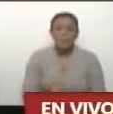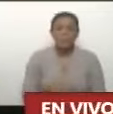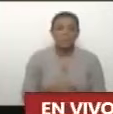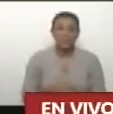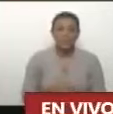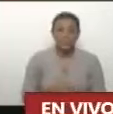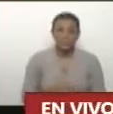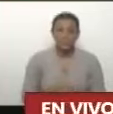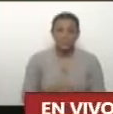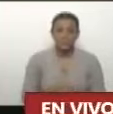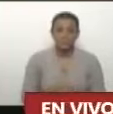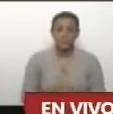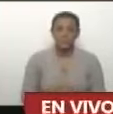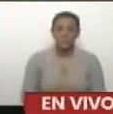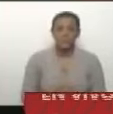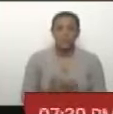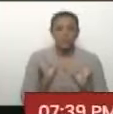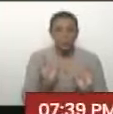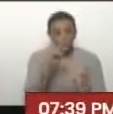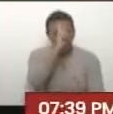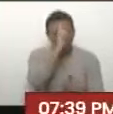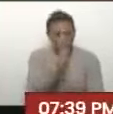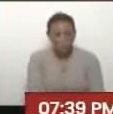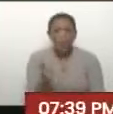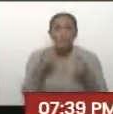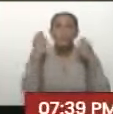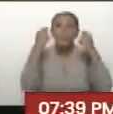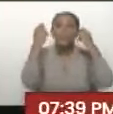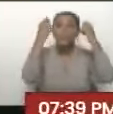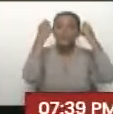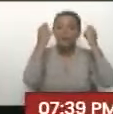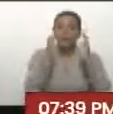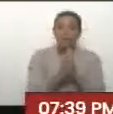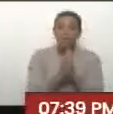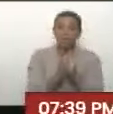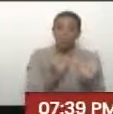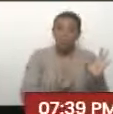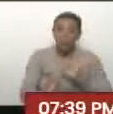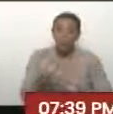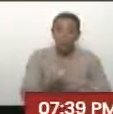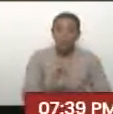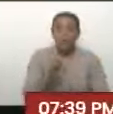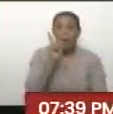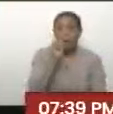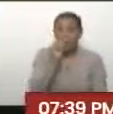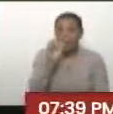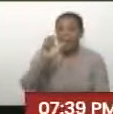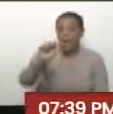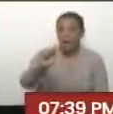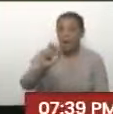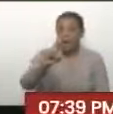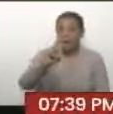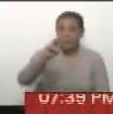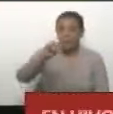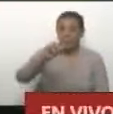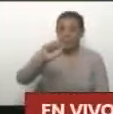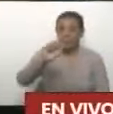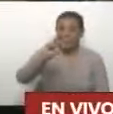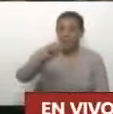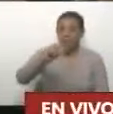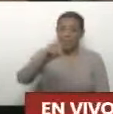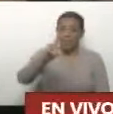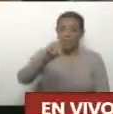y escritor venezolano homenajeado y publicado en la filv Armando carías